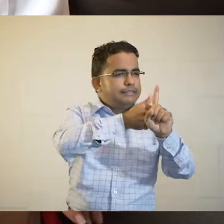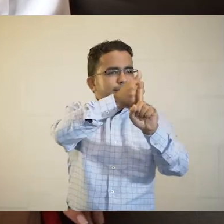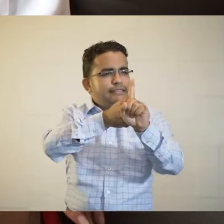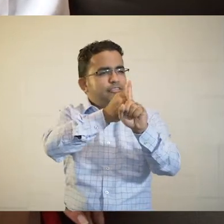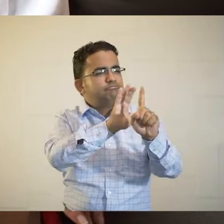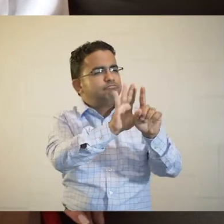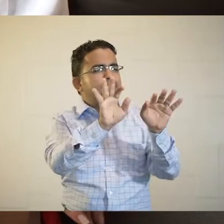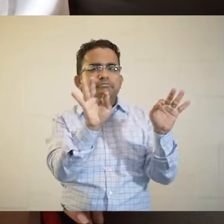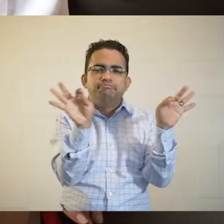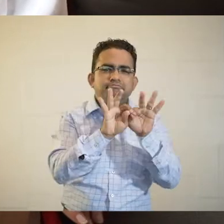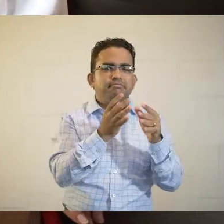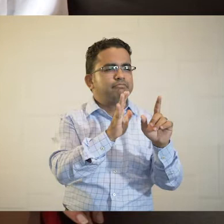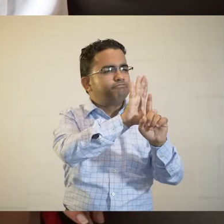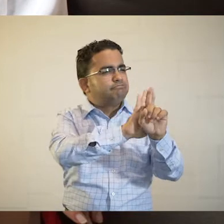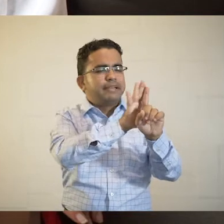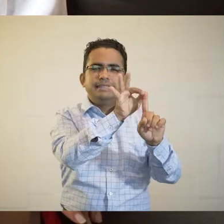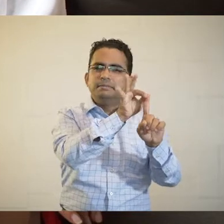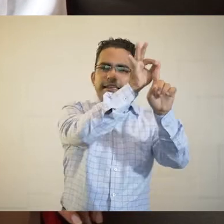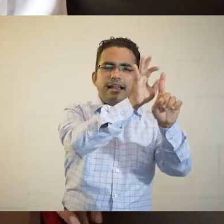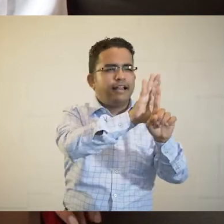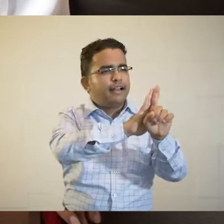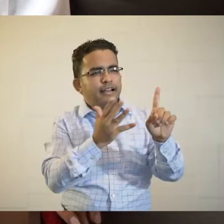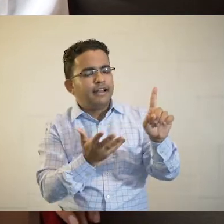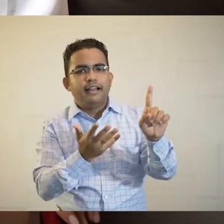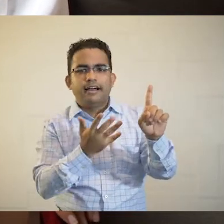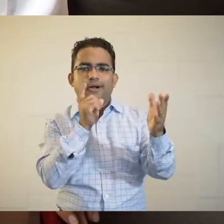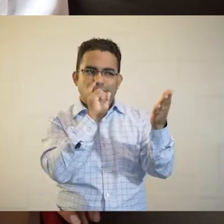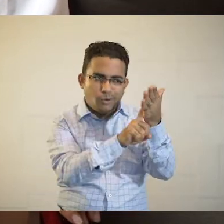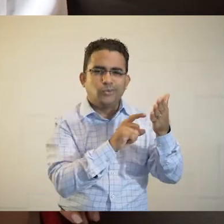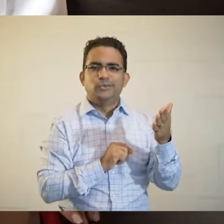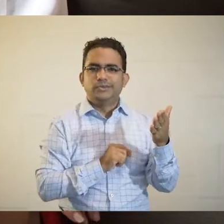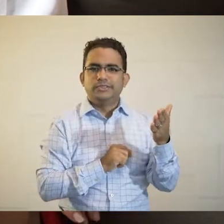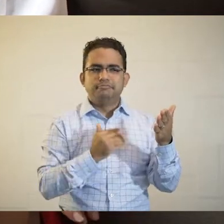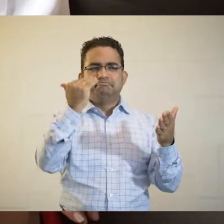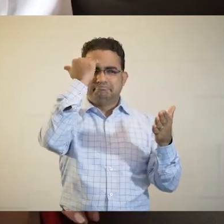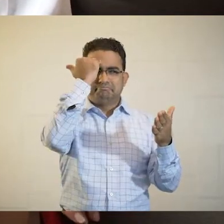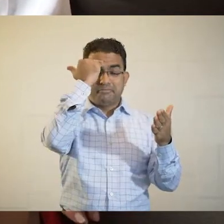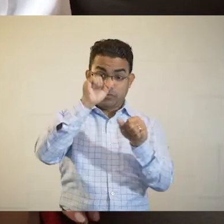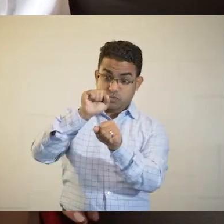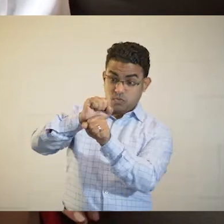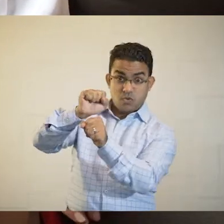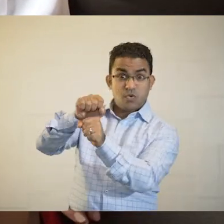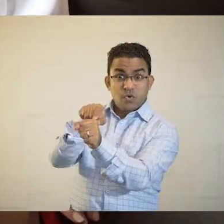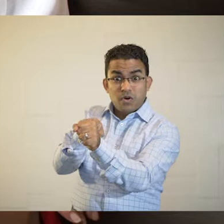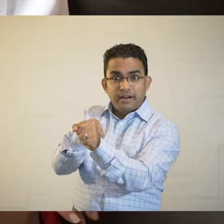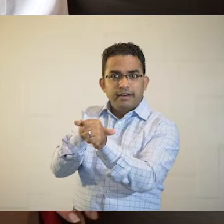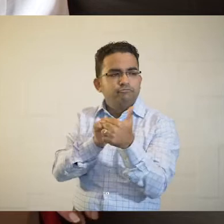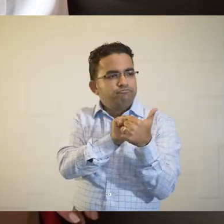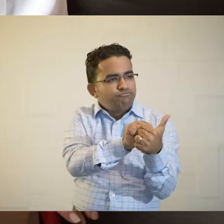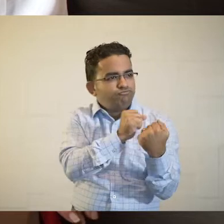¿Qué Esa marca que lo hace único y tener absoluta certeza que el trabajo